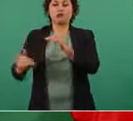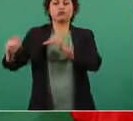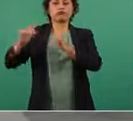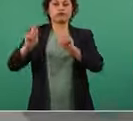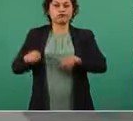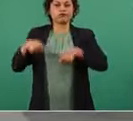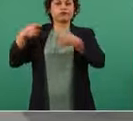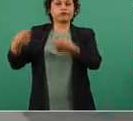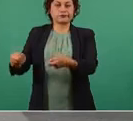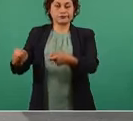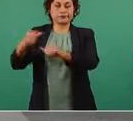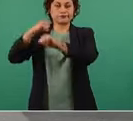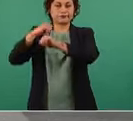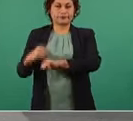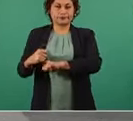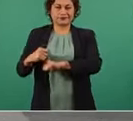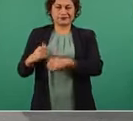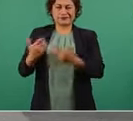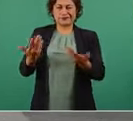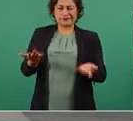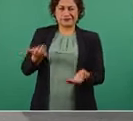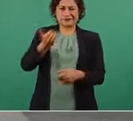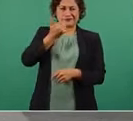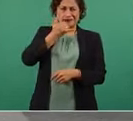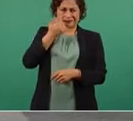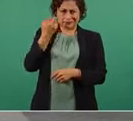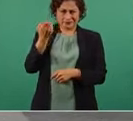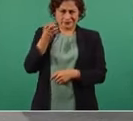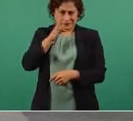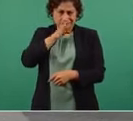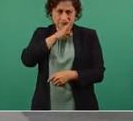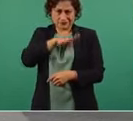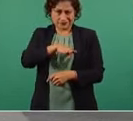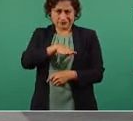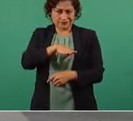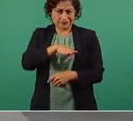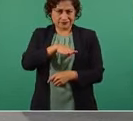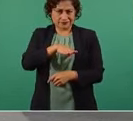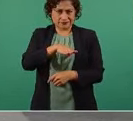un pecado, algo indebido.